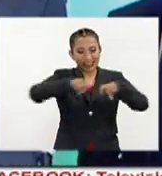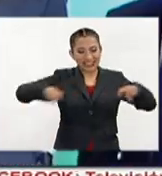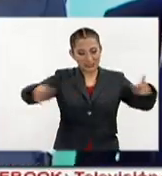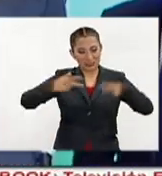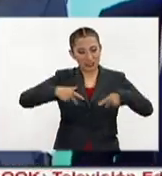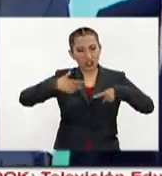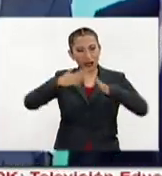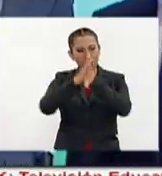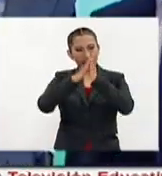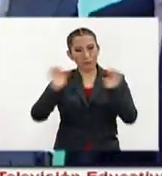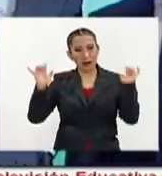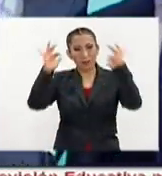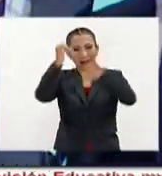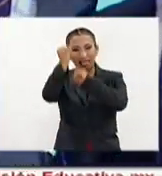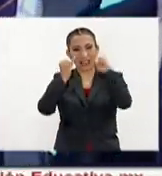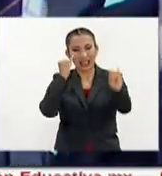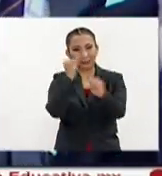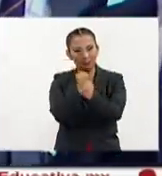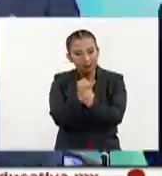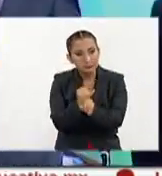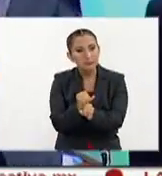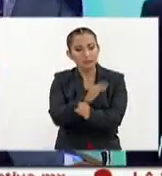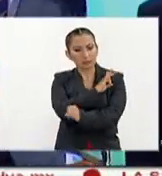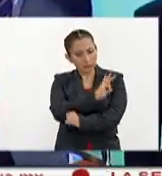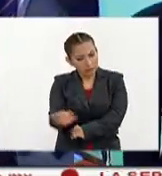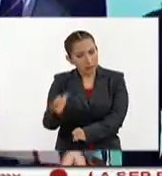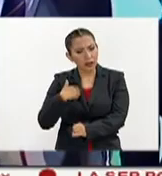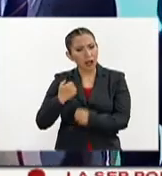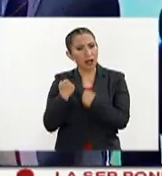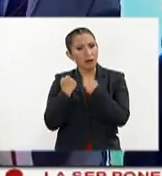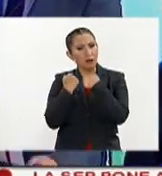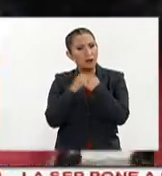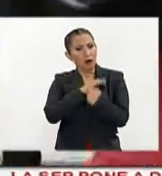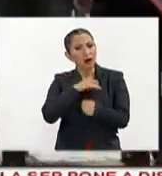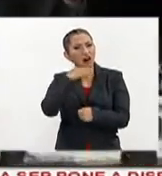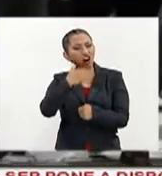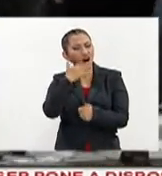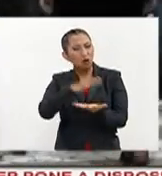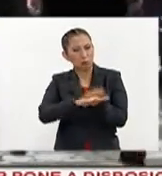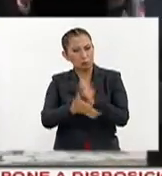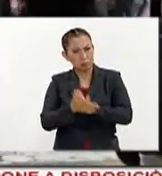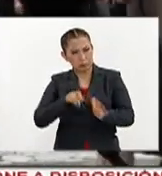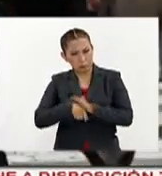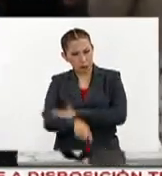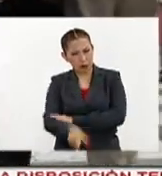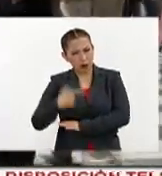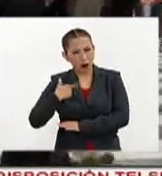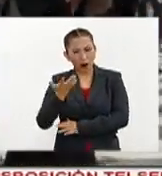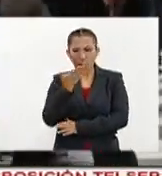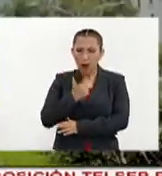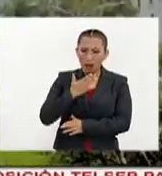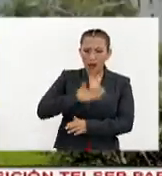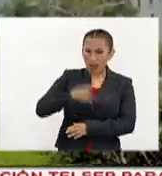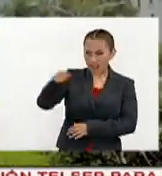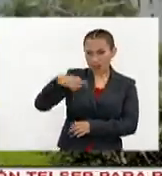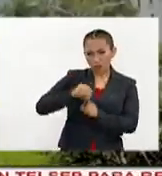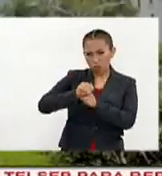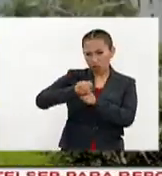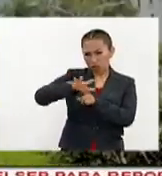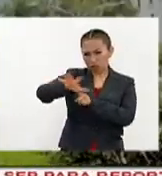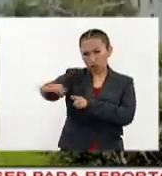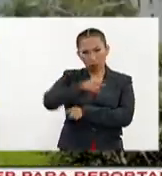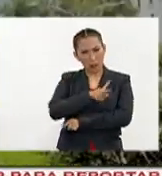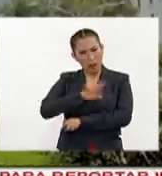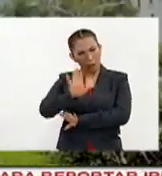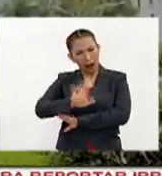académicos participantes en el Foro Internacional Poder, Corrupción e Impunidad. Condenaron que dichas prácticas corroen a la sociedad mexicana,